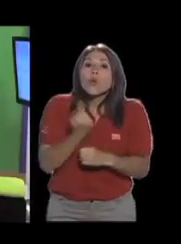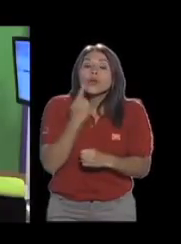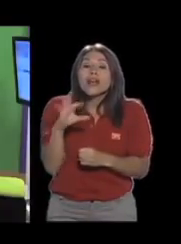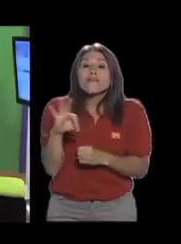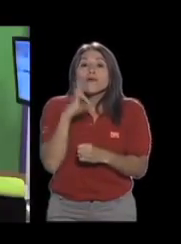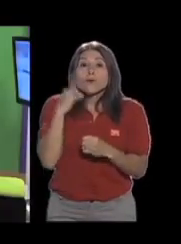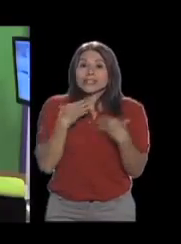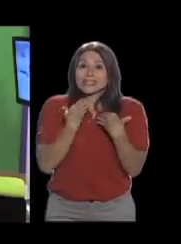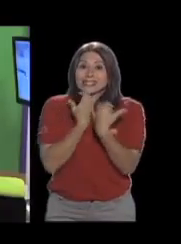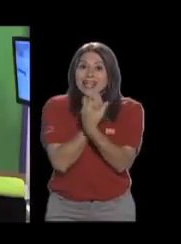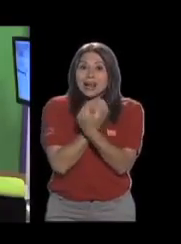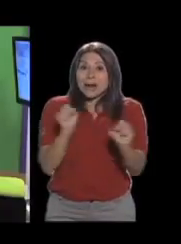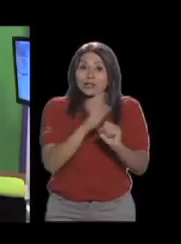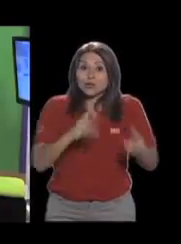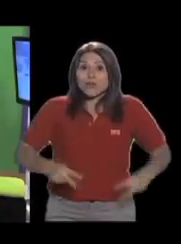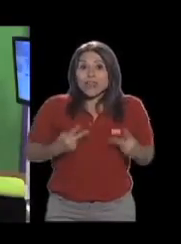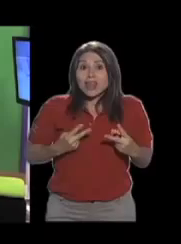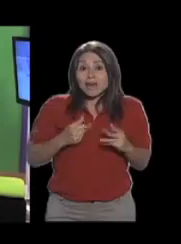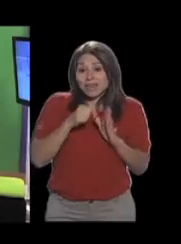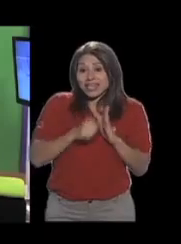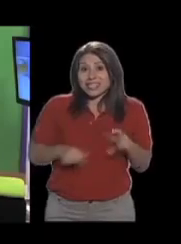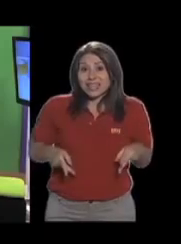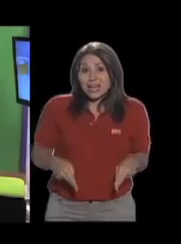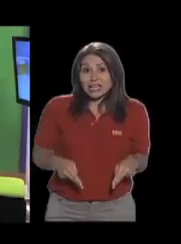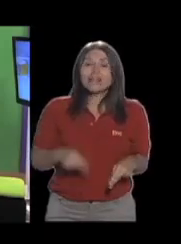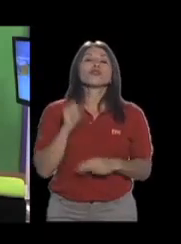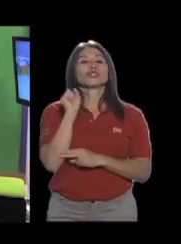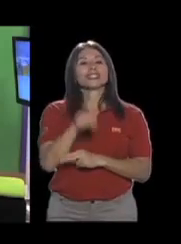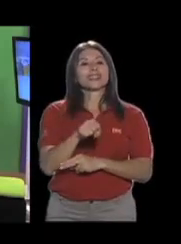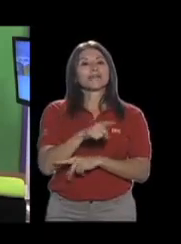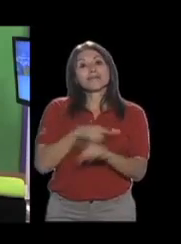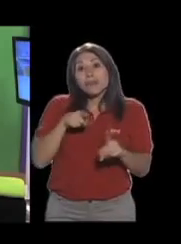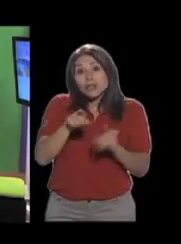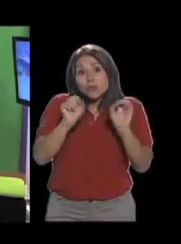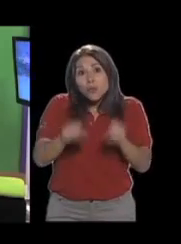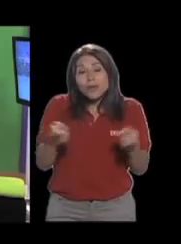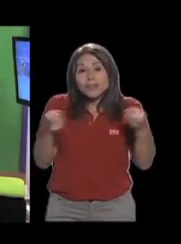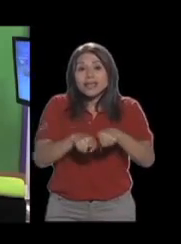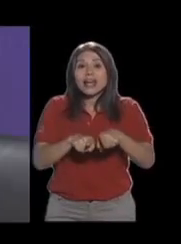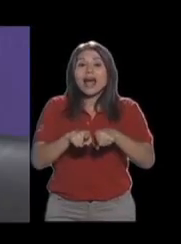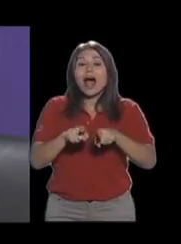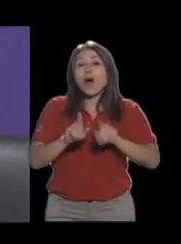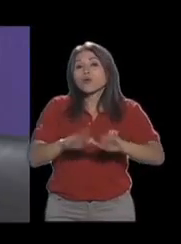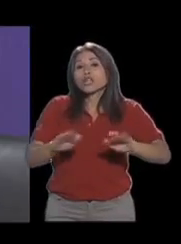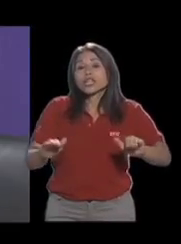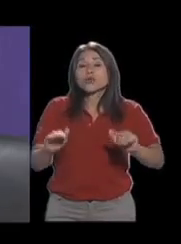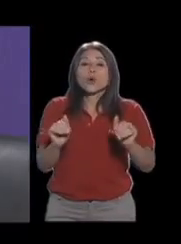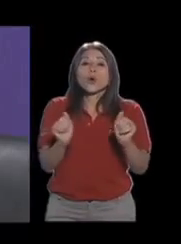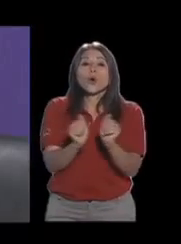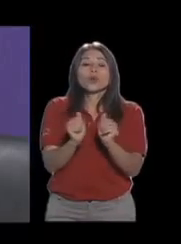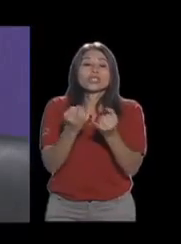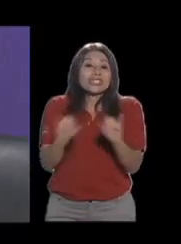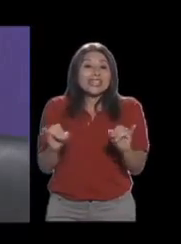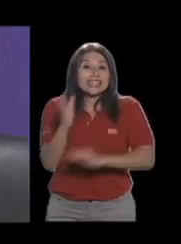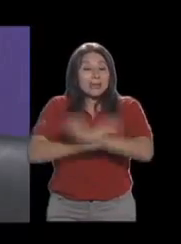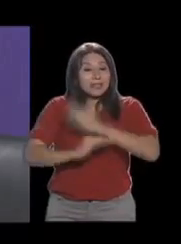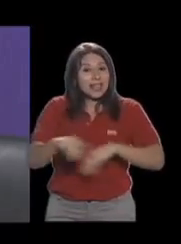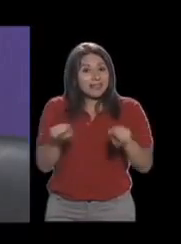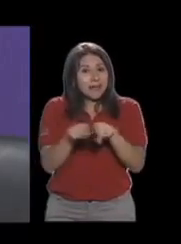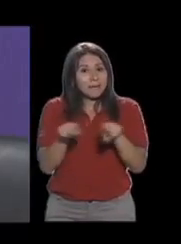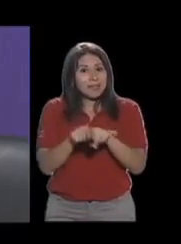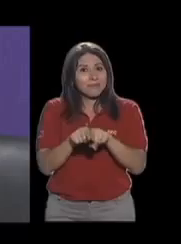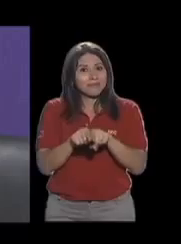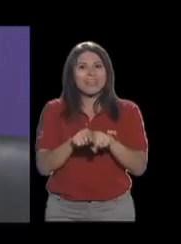sí, pero eso le puede pasar a una niña o a un niño sin discapacidad también. ¿Qué es discriminación por motivos de discapacidad?